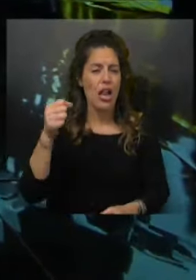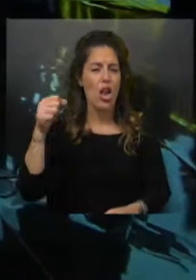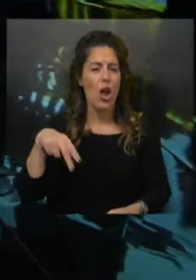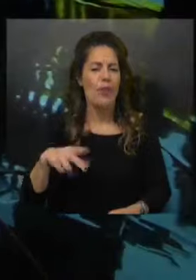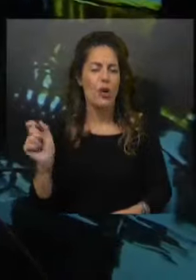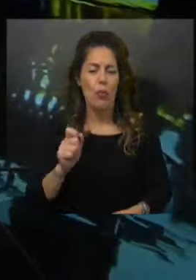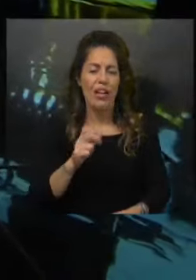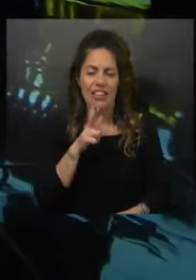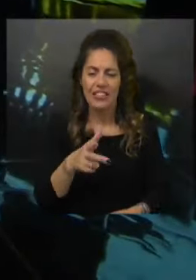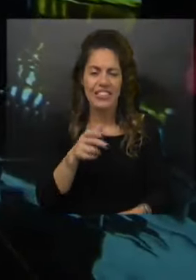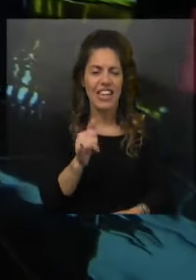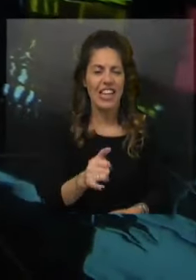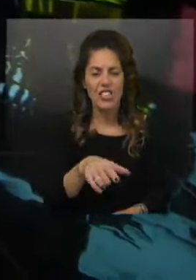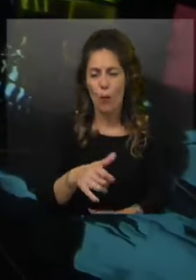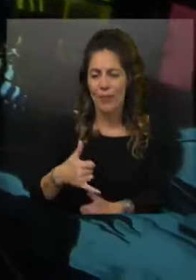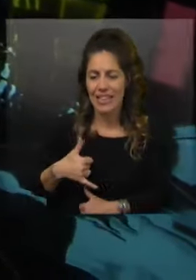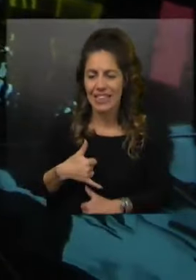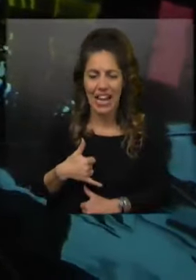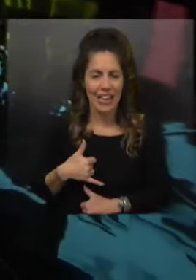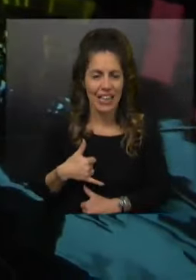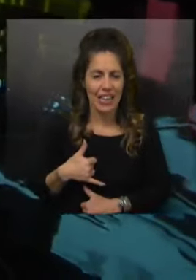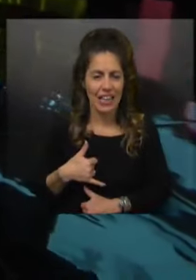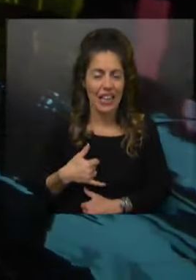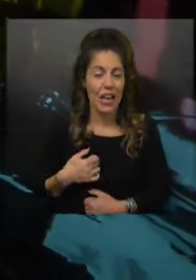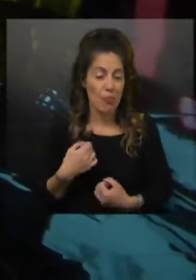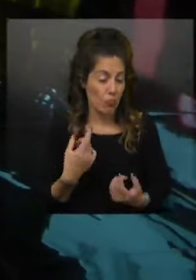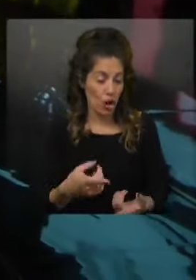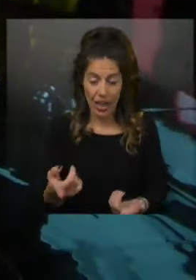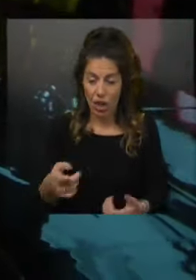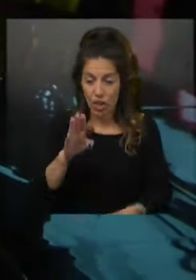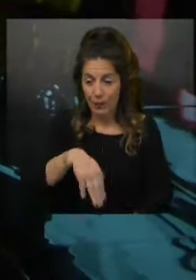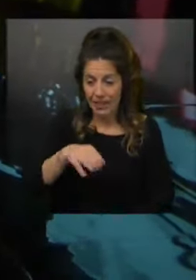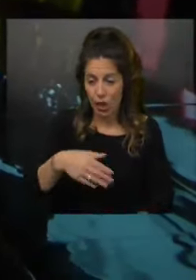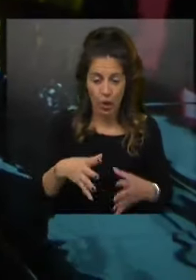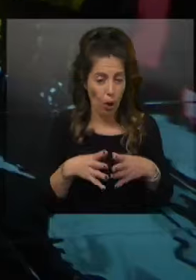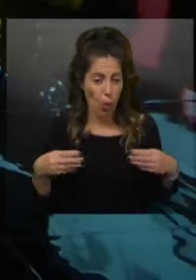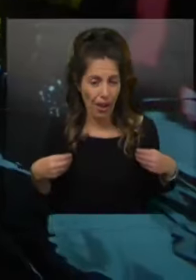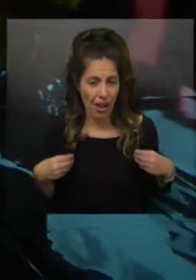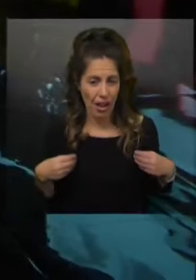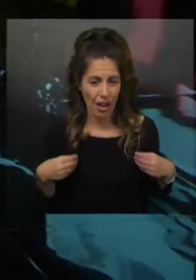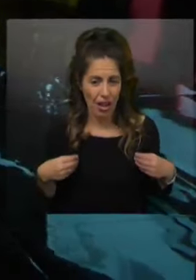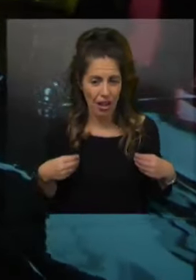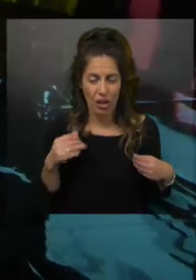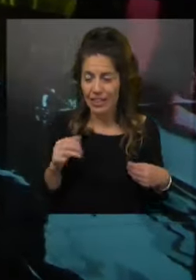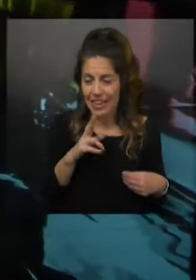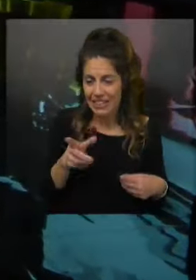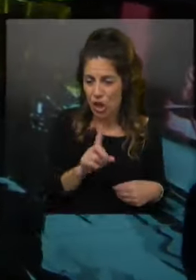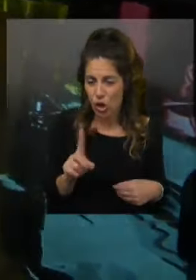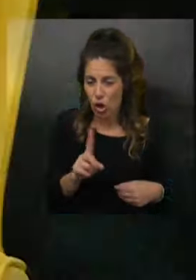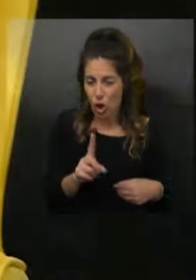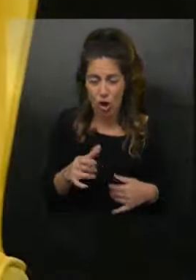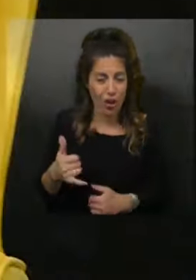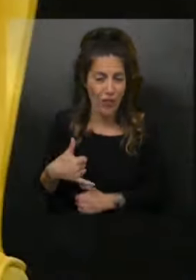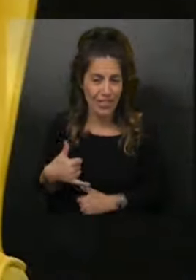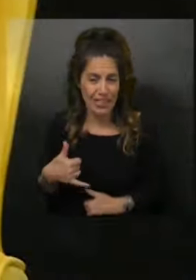Bueno pero si tenés todos esos militares ponelo la típica no ponelos a pintar una escuela y y uno le tiene que decir no en realidad las fuerzas